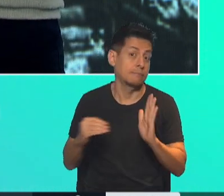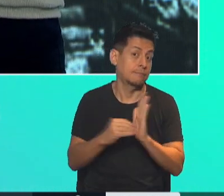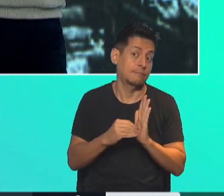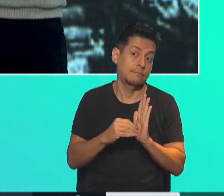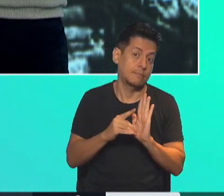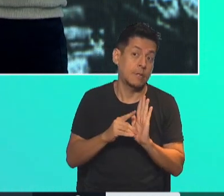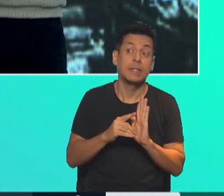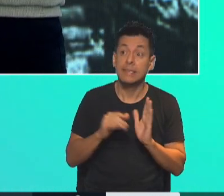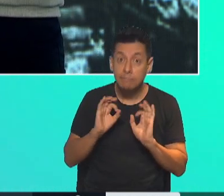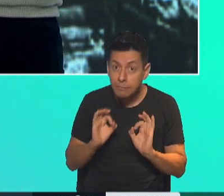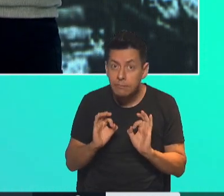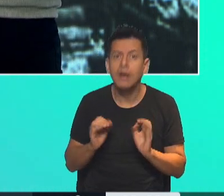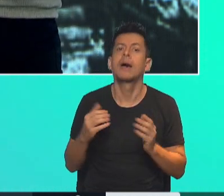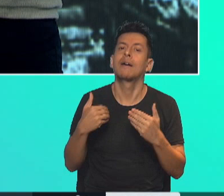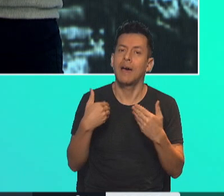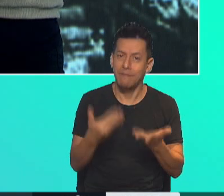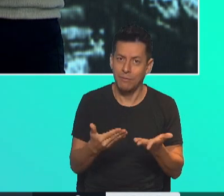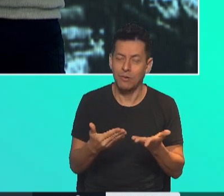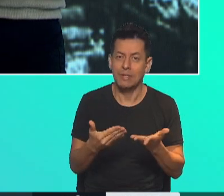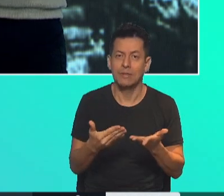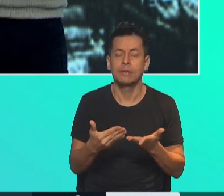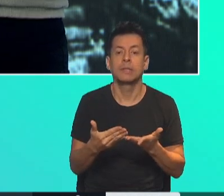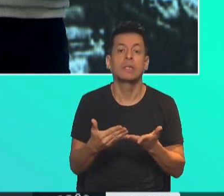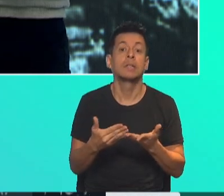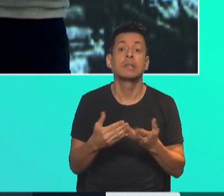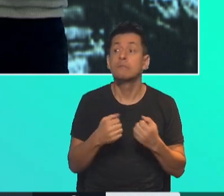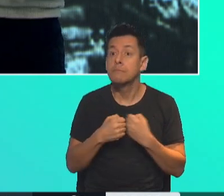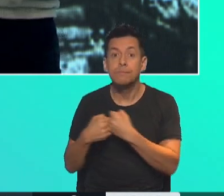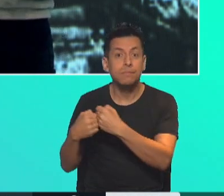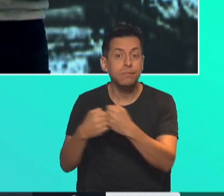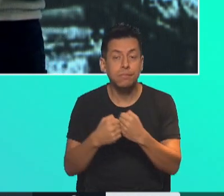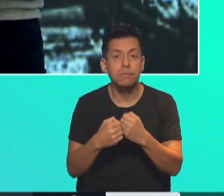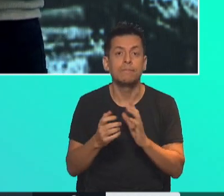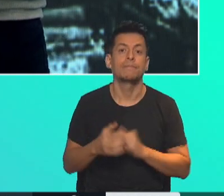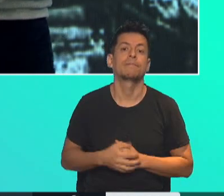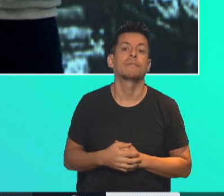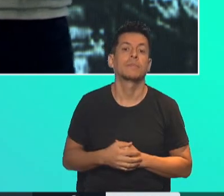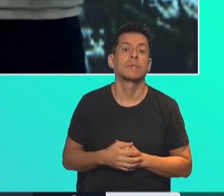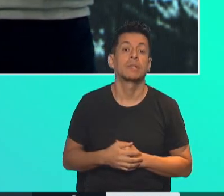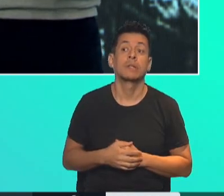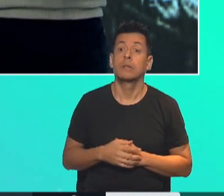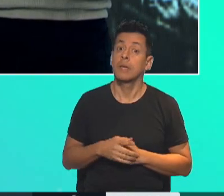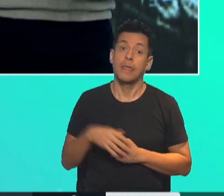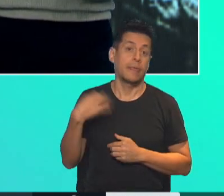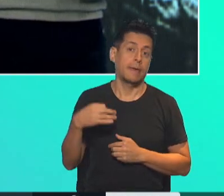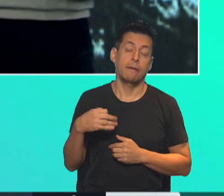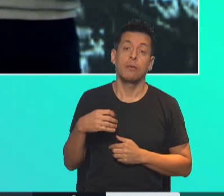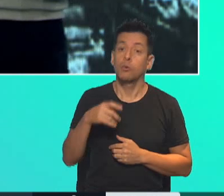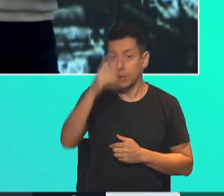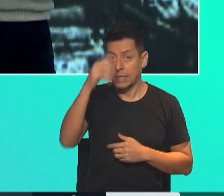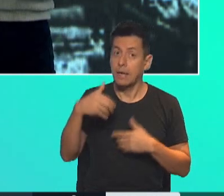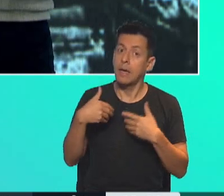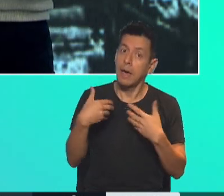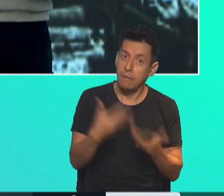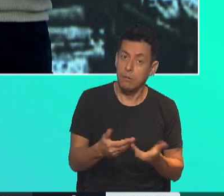votar a favor y se considera una unanimidad y turquía podría trabar el ingreso si no vota a favor que pasa finlandeses ya